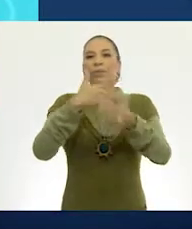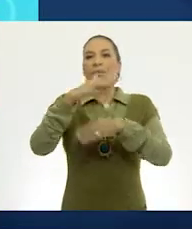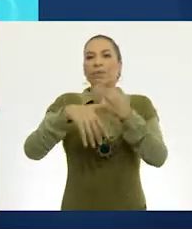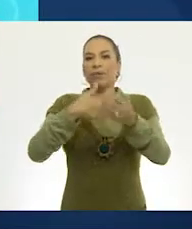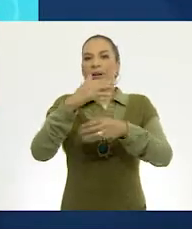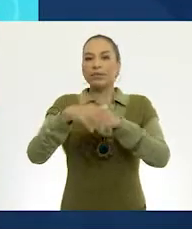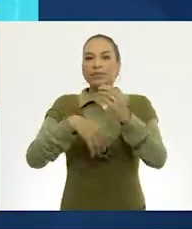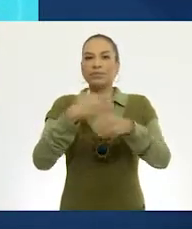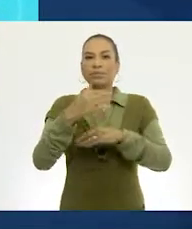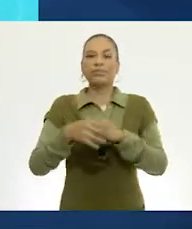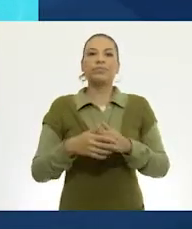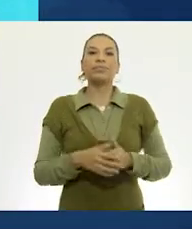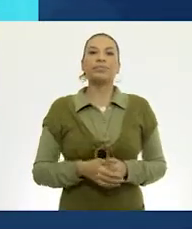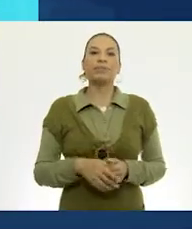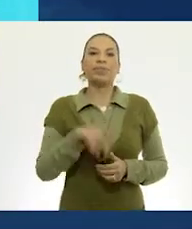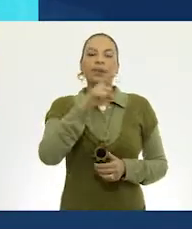agua.